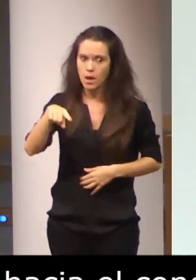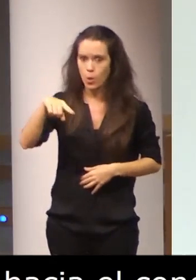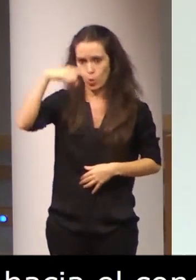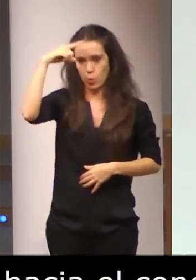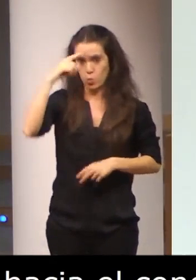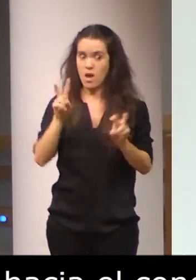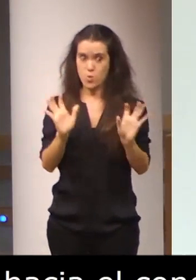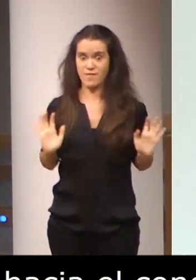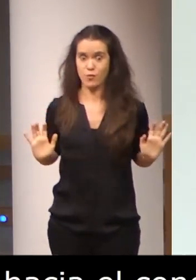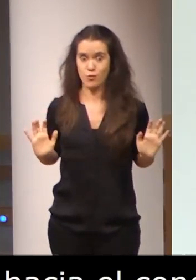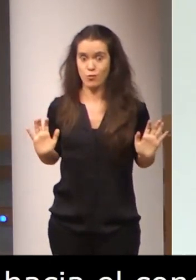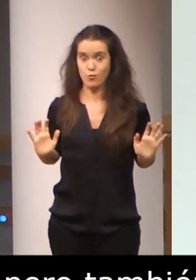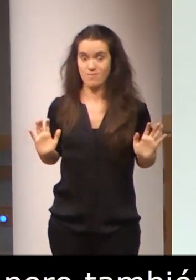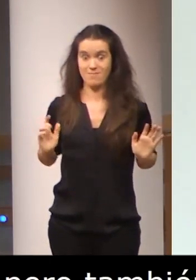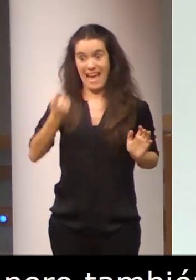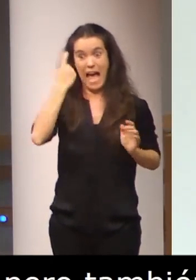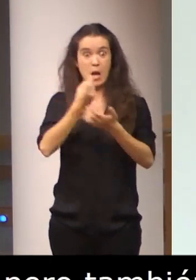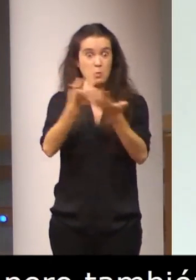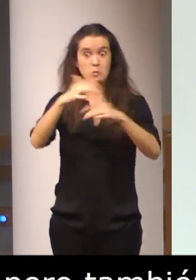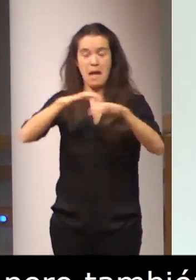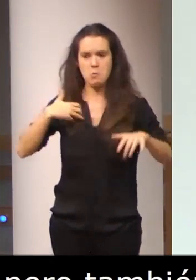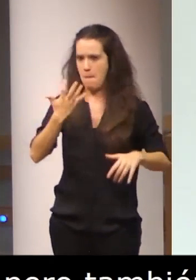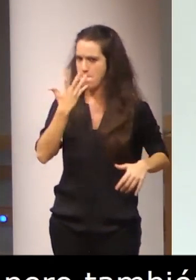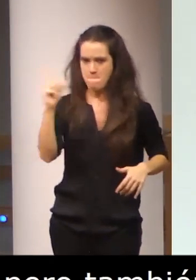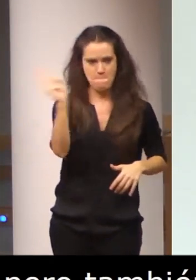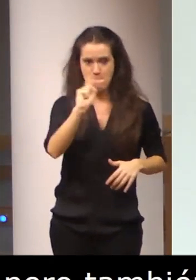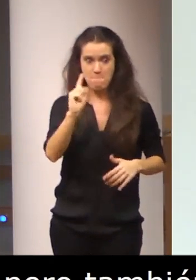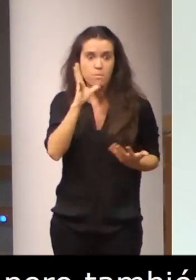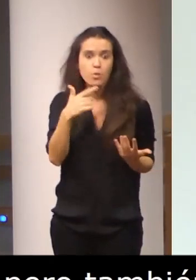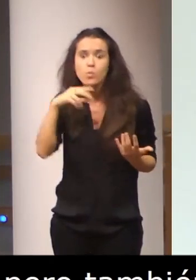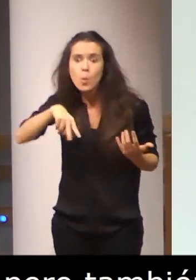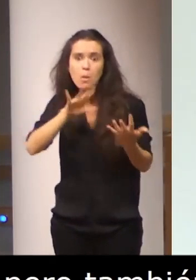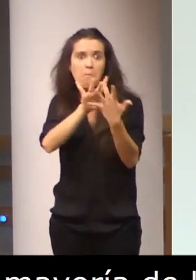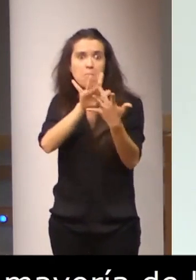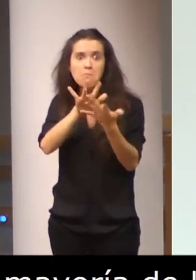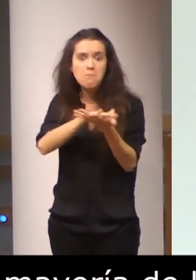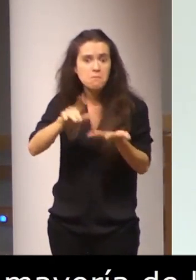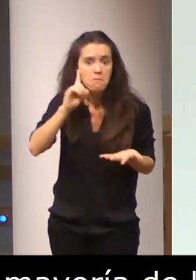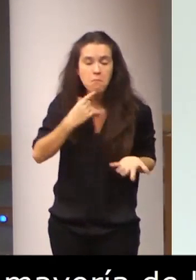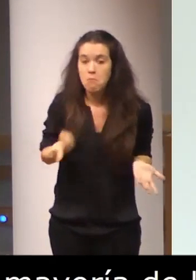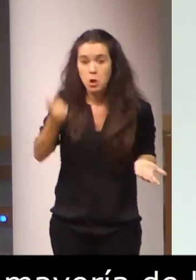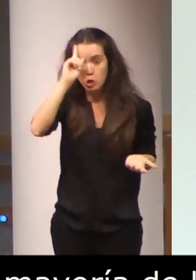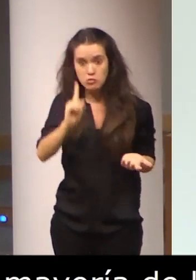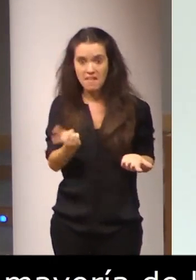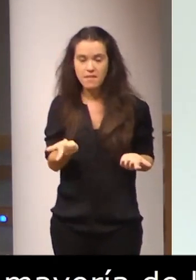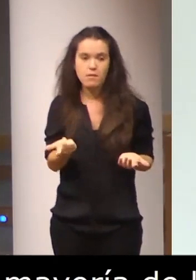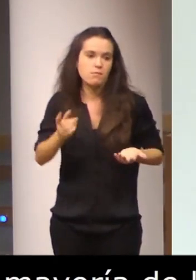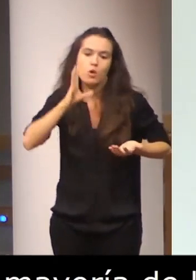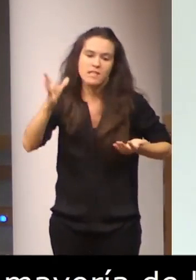la mayoría de los estudiantes desconoce por no haber tenido trato con personas sordas, por motivos